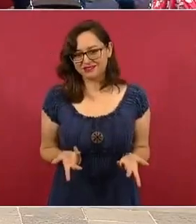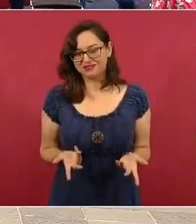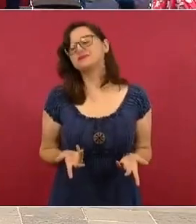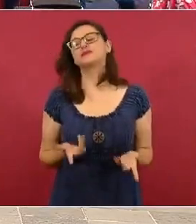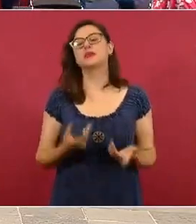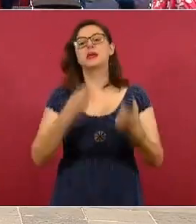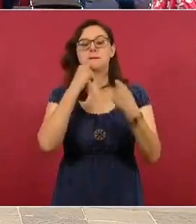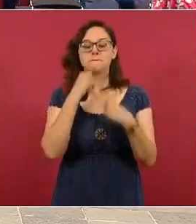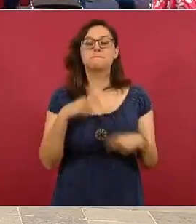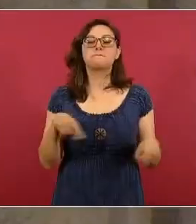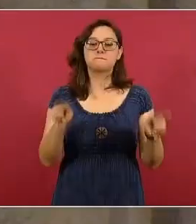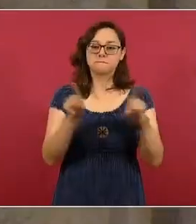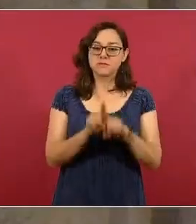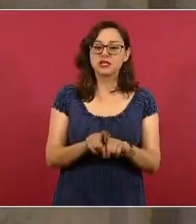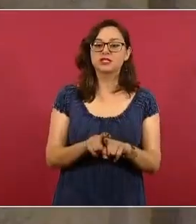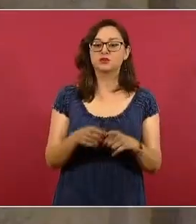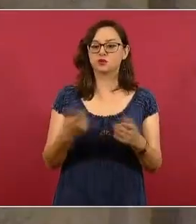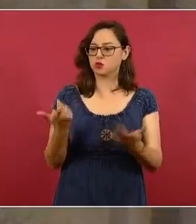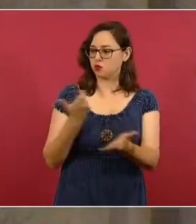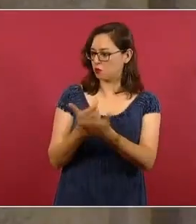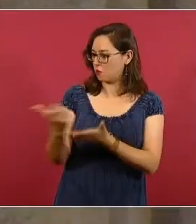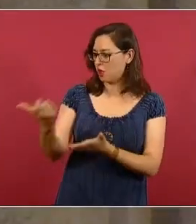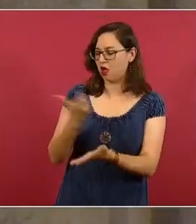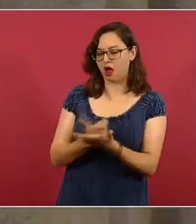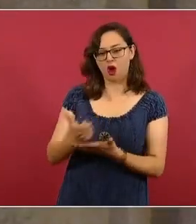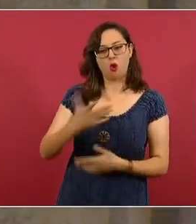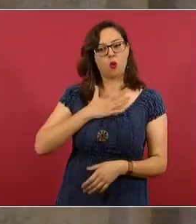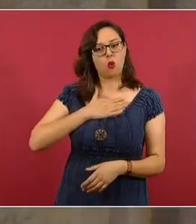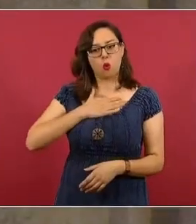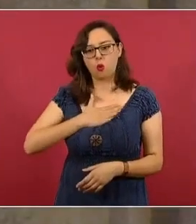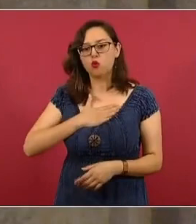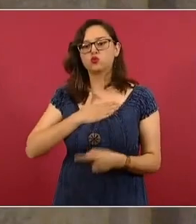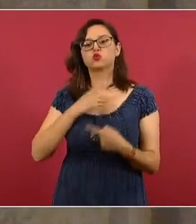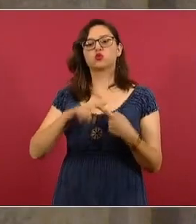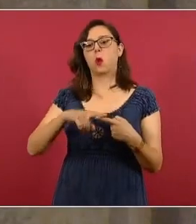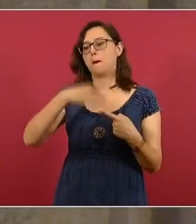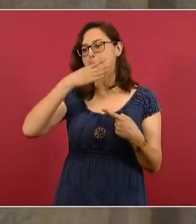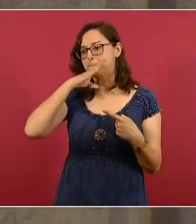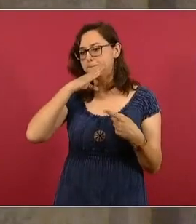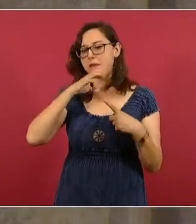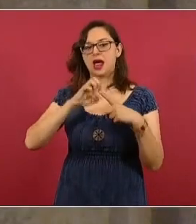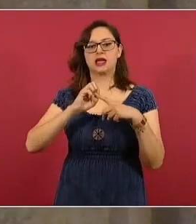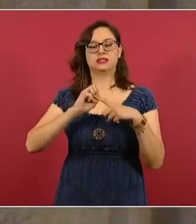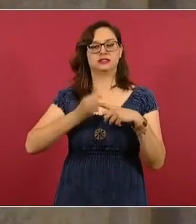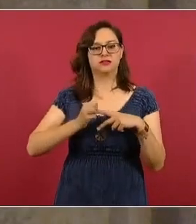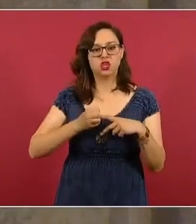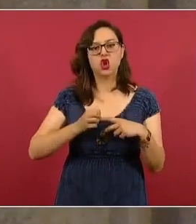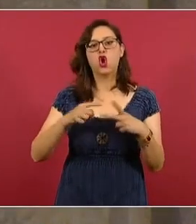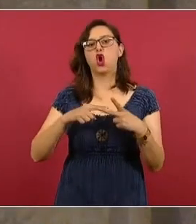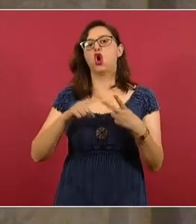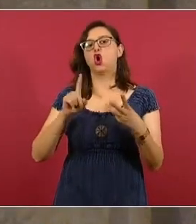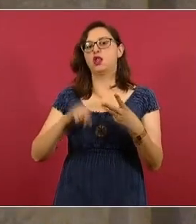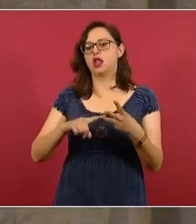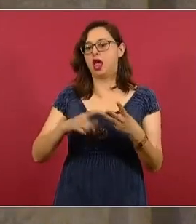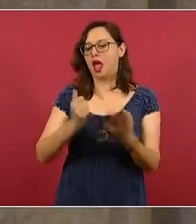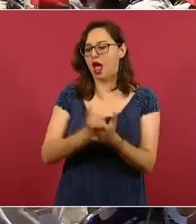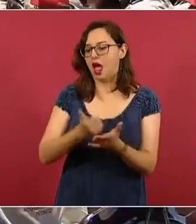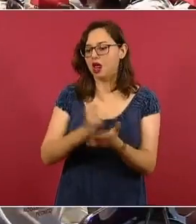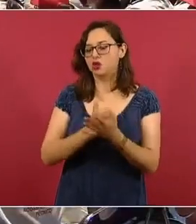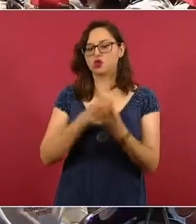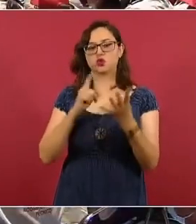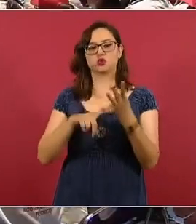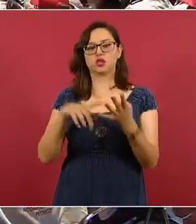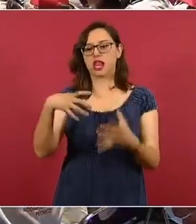seguir manteniendo los precios de garantía en maíz, en frijol, en arroz, en leche, en